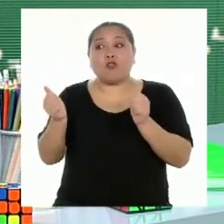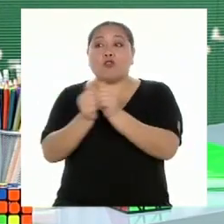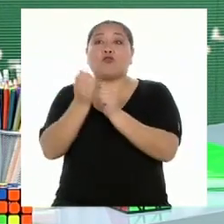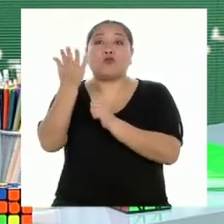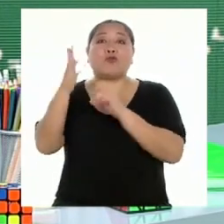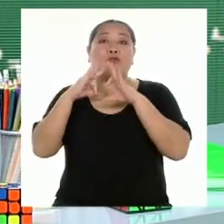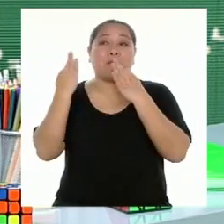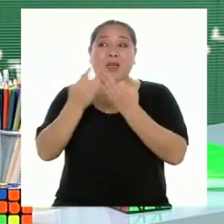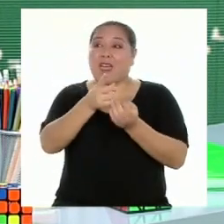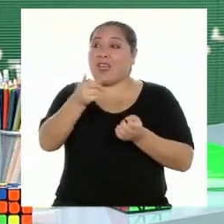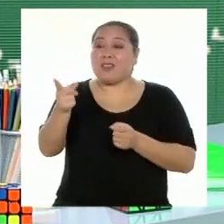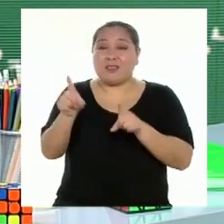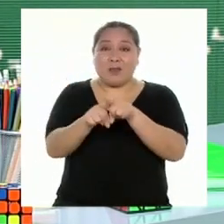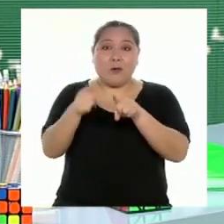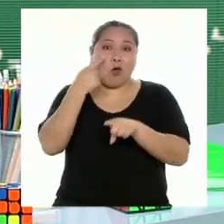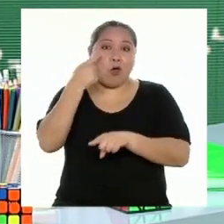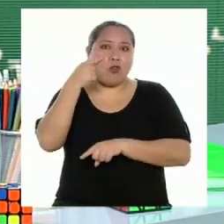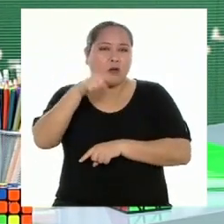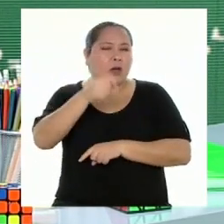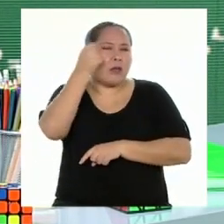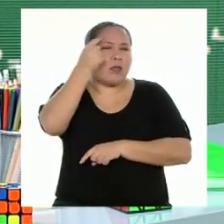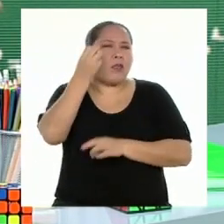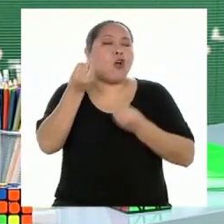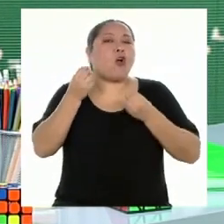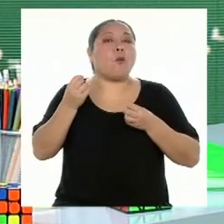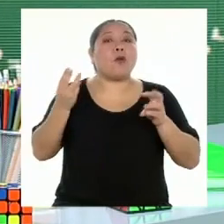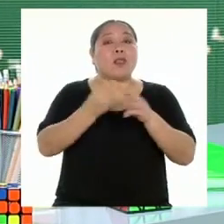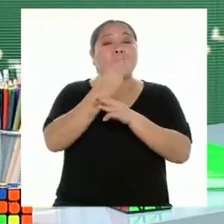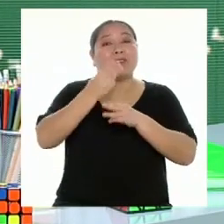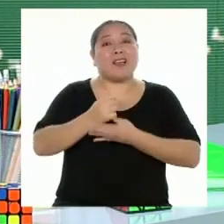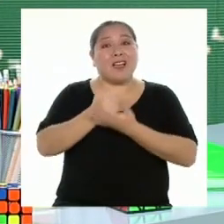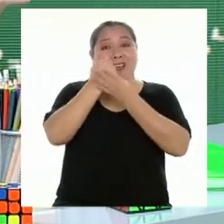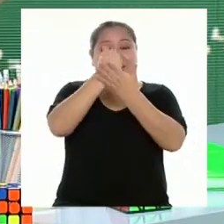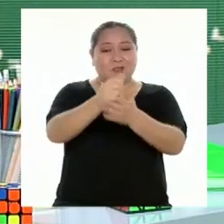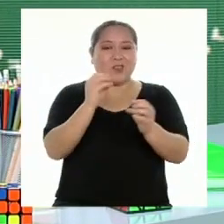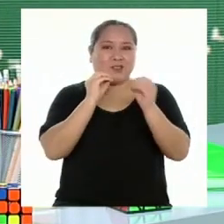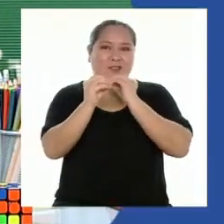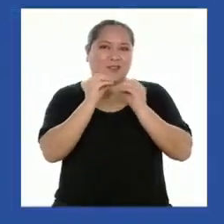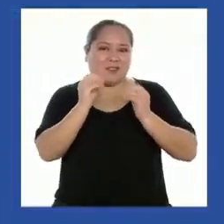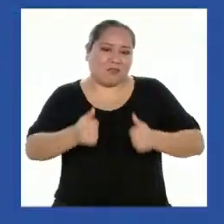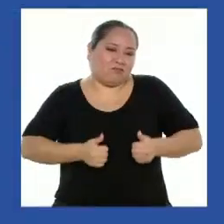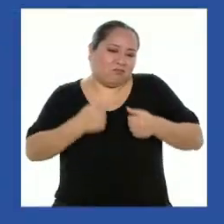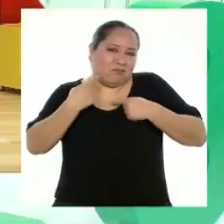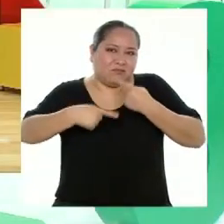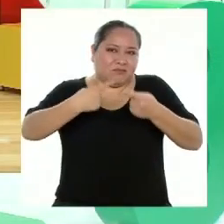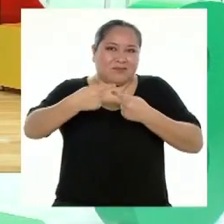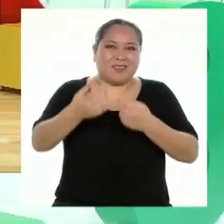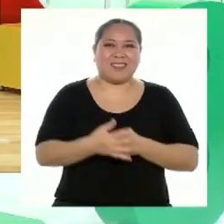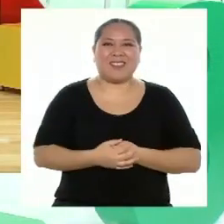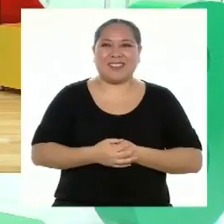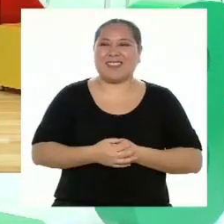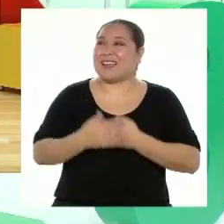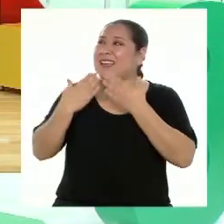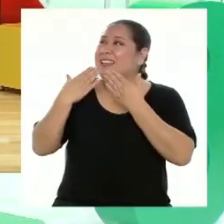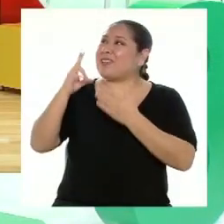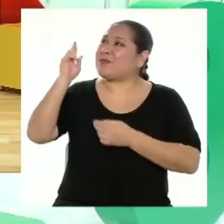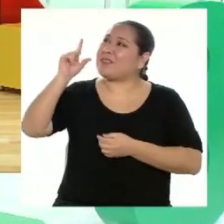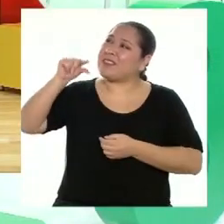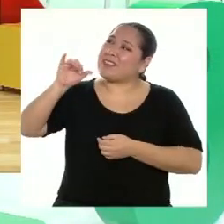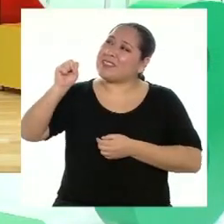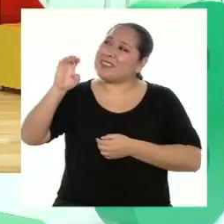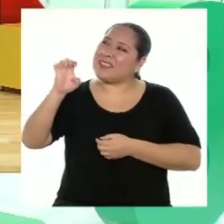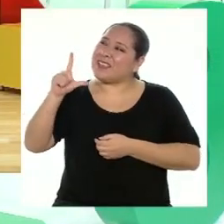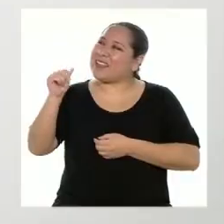puedan conocer y comprender cómo la matemática nos ayuda a resolver situaciones cotidianas. Gracias, profesora Gisela. Hasta